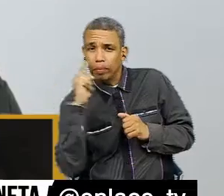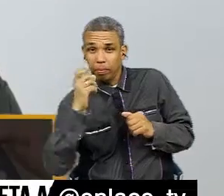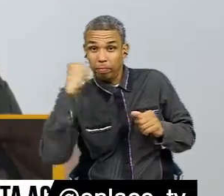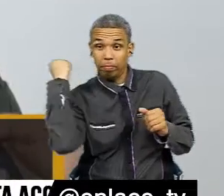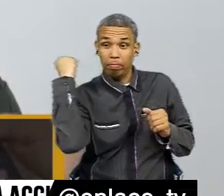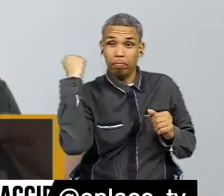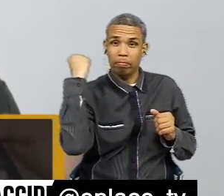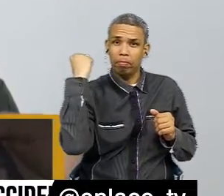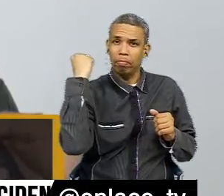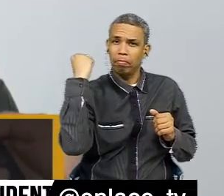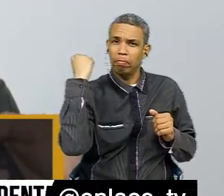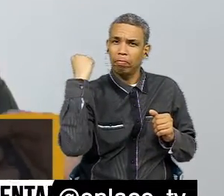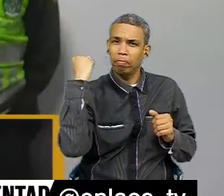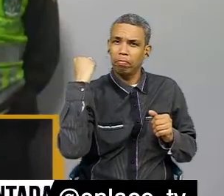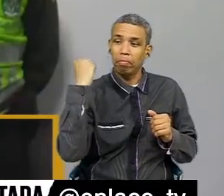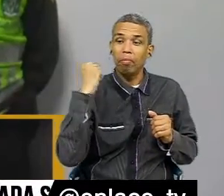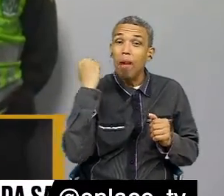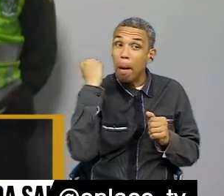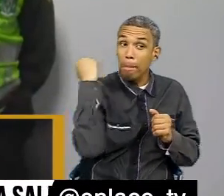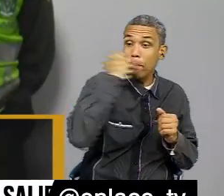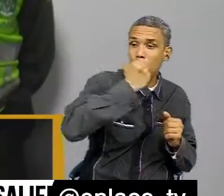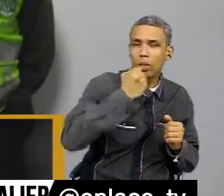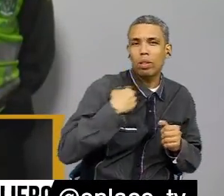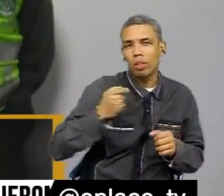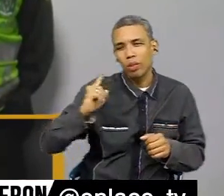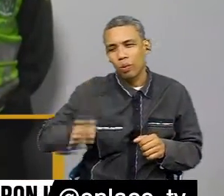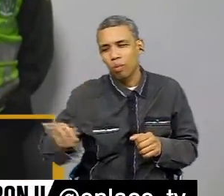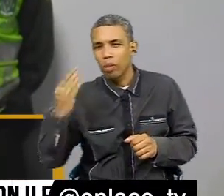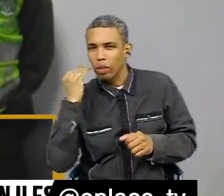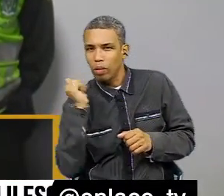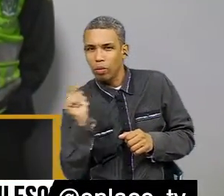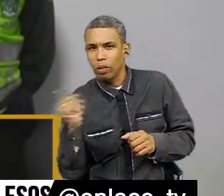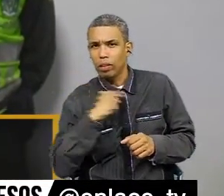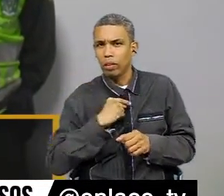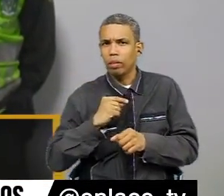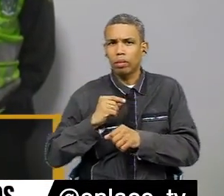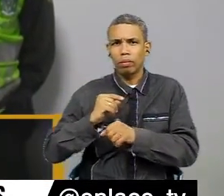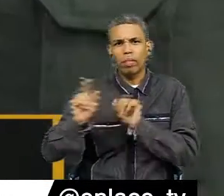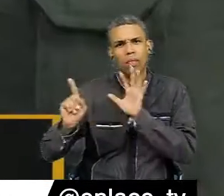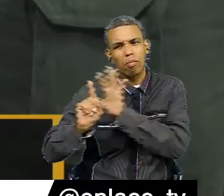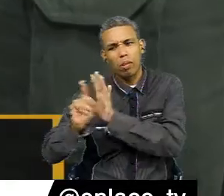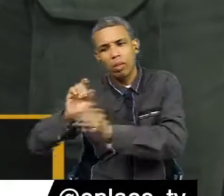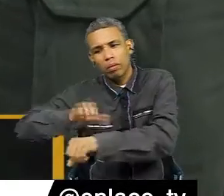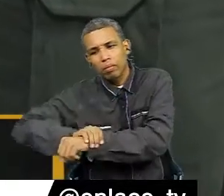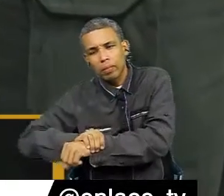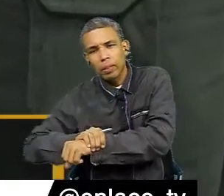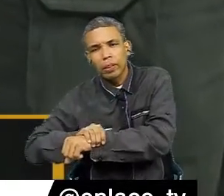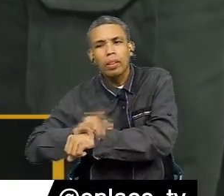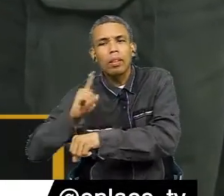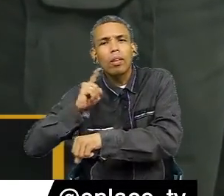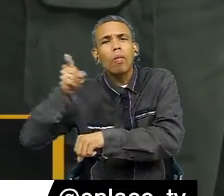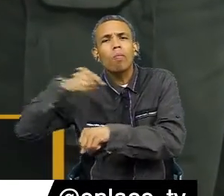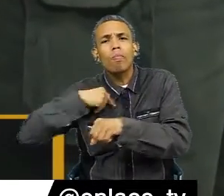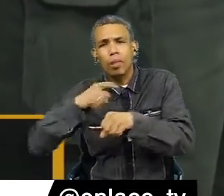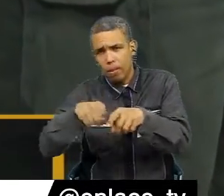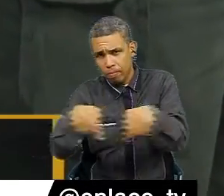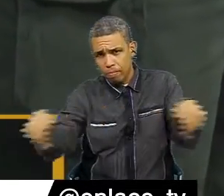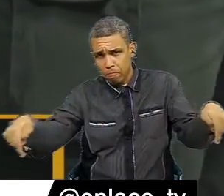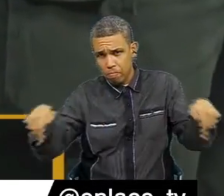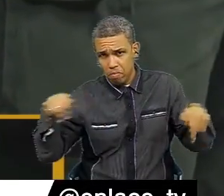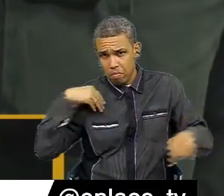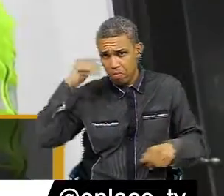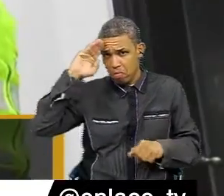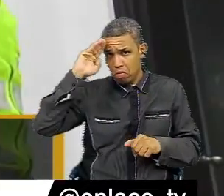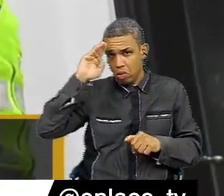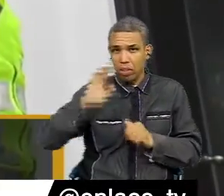pues aparentemente esta mujer. Una vez detenida, los uniformados llevaron a la agresora a la estación de policía del muelle, donde hubo las reseñas respectivas,